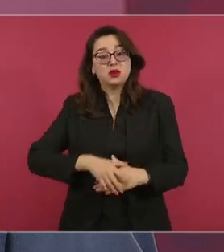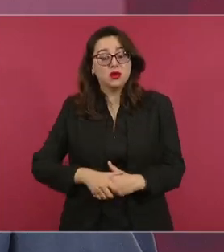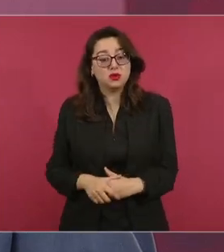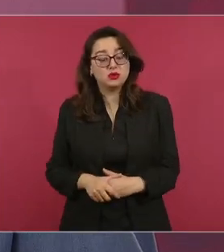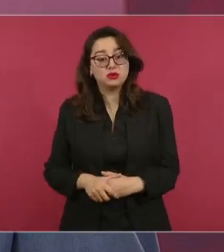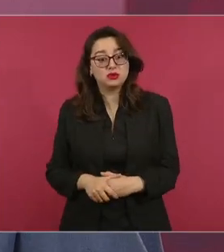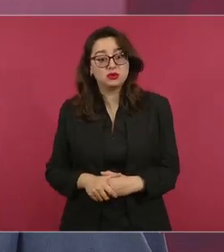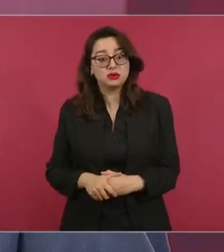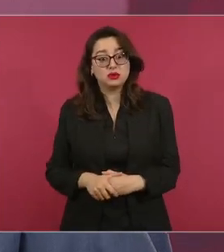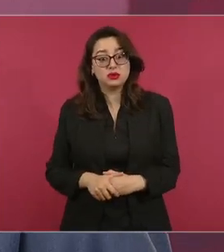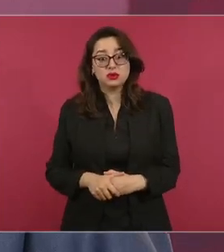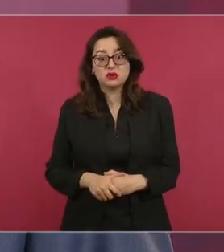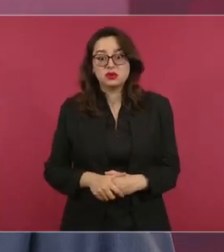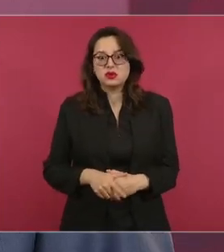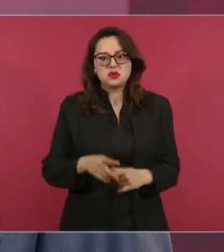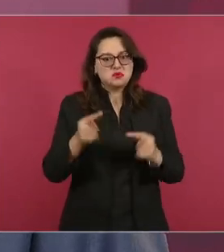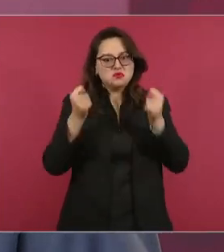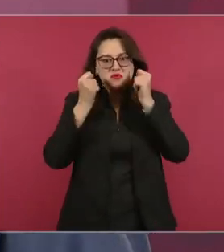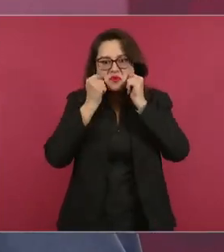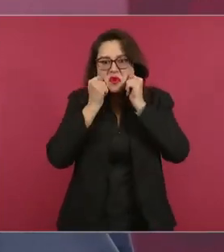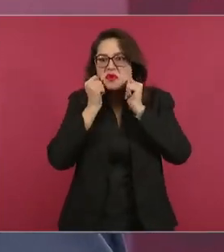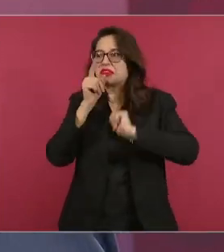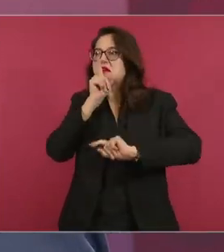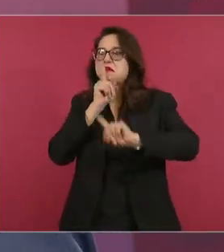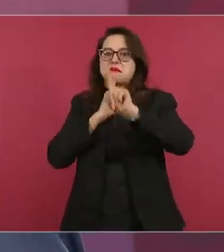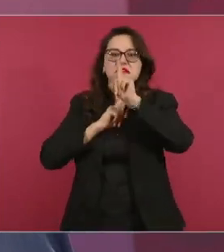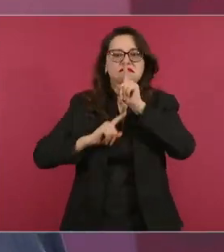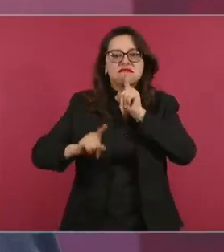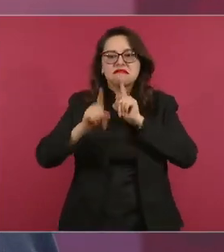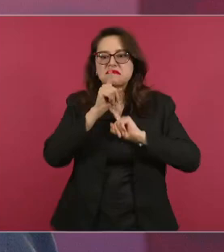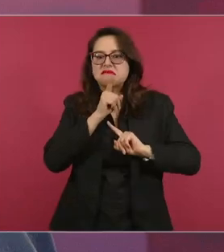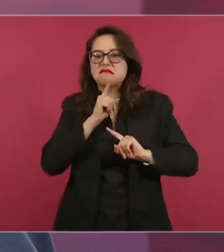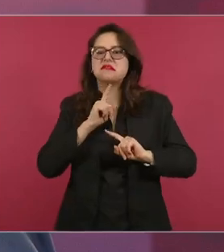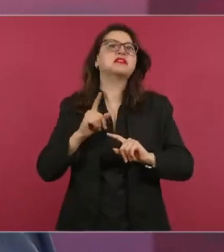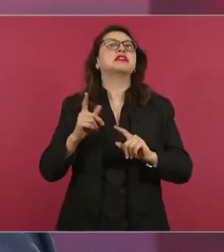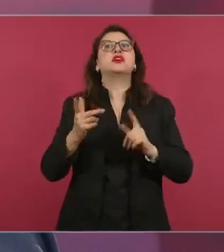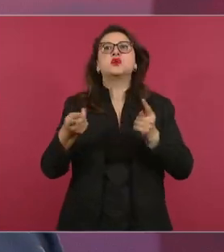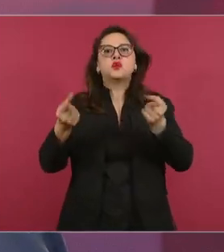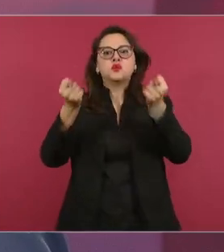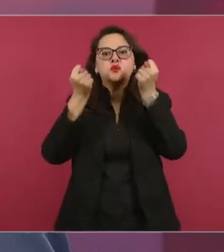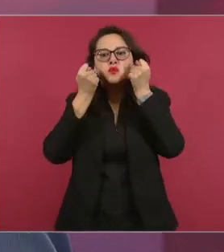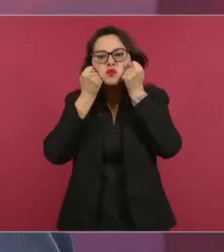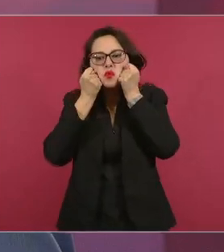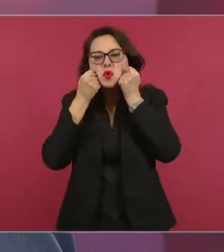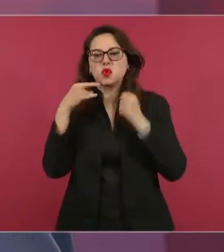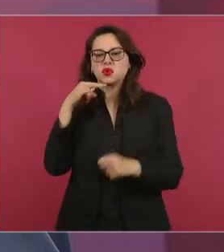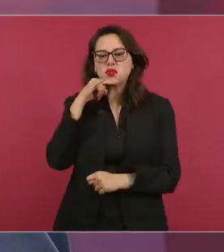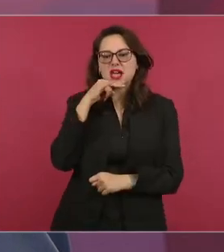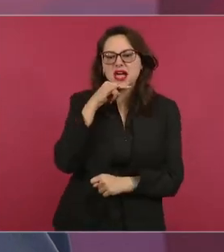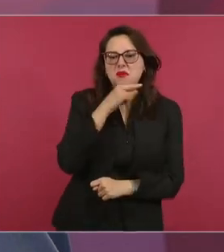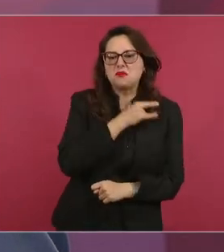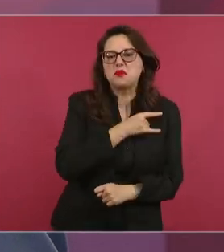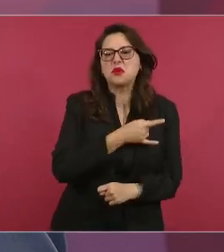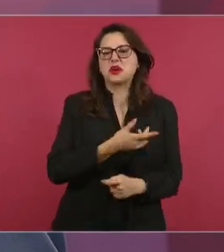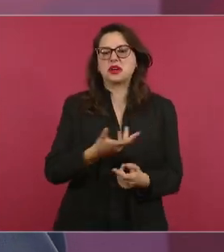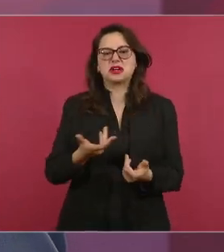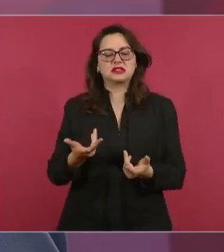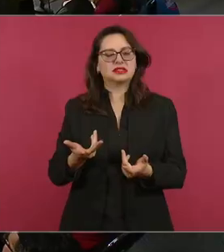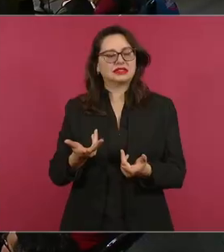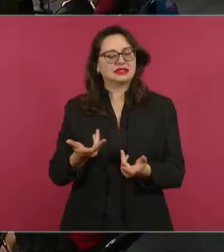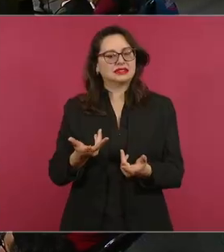que mienten como respiran, que son muy hipócritas,